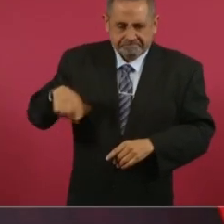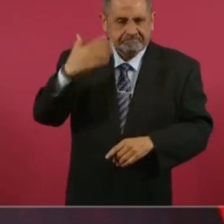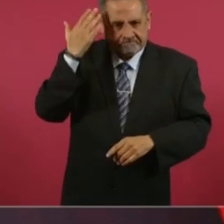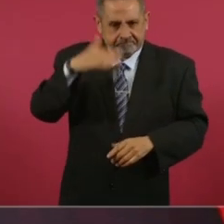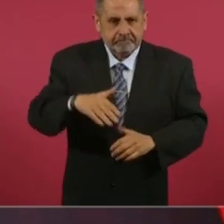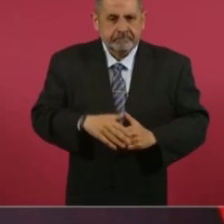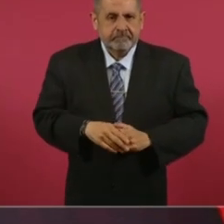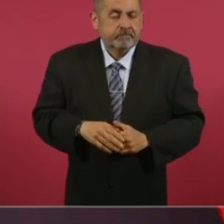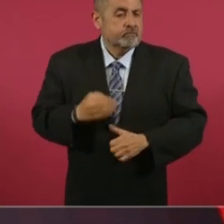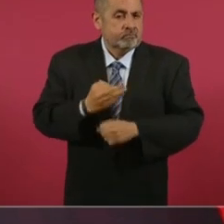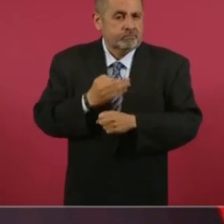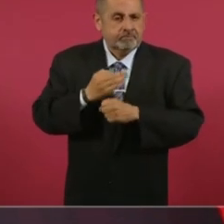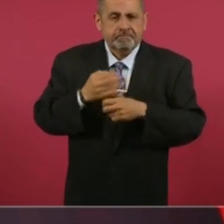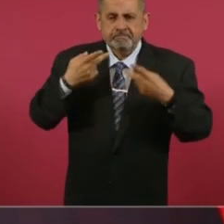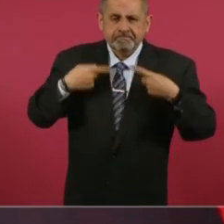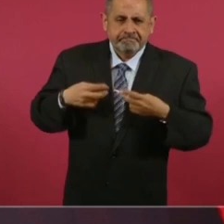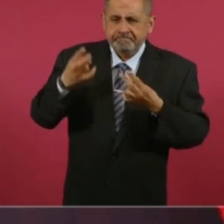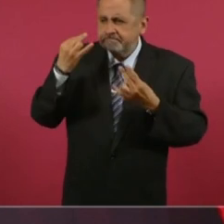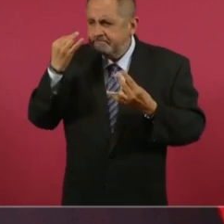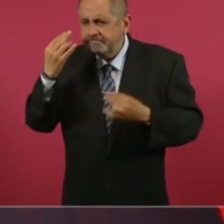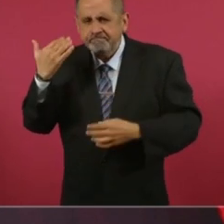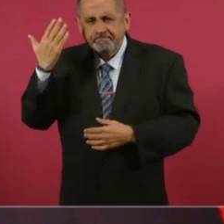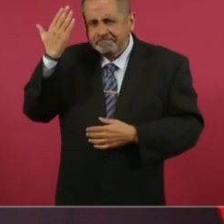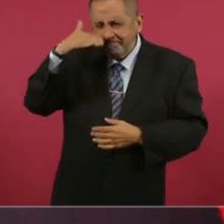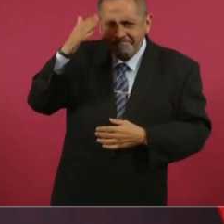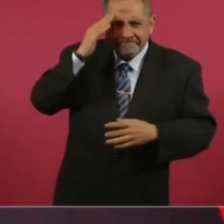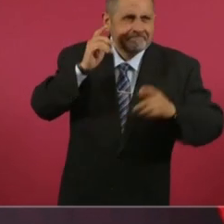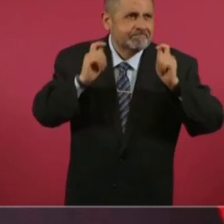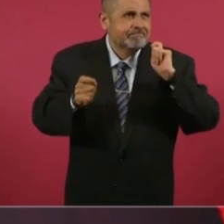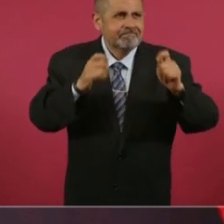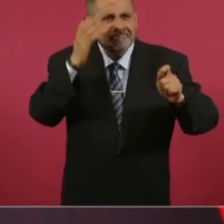La gente está muy, muy, muy despierta,